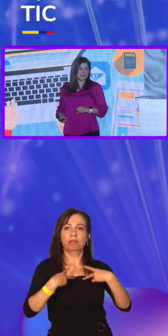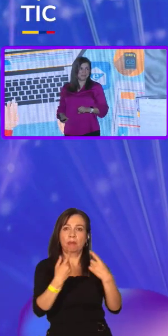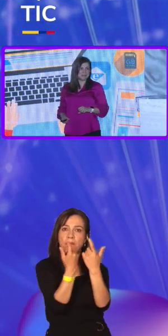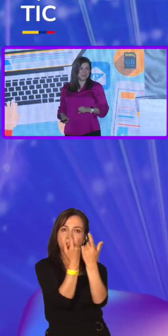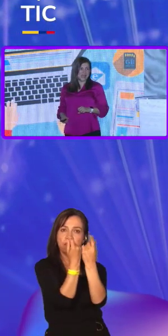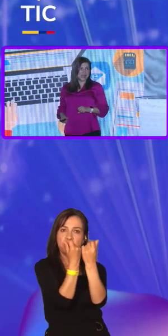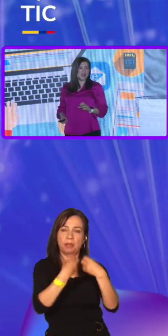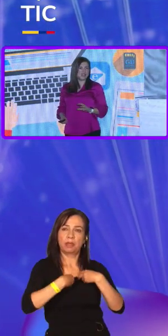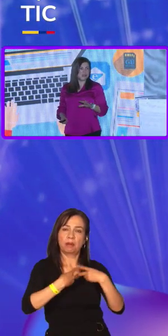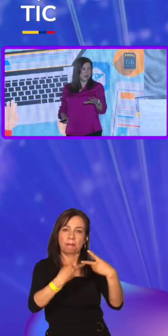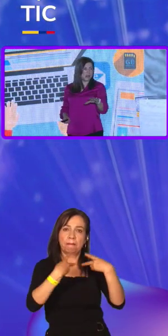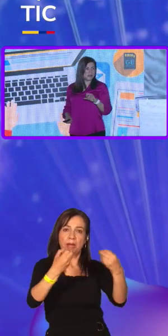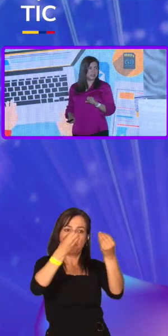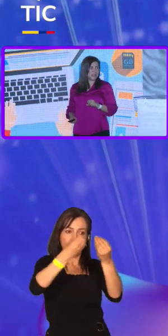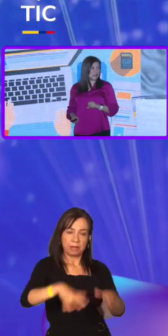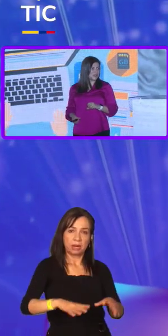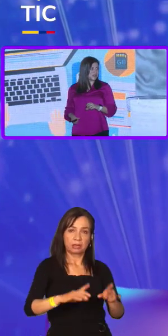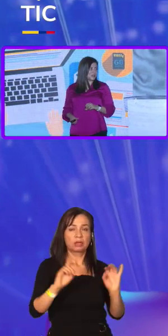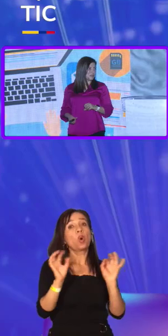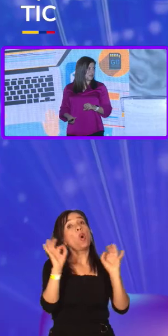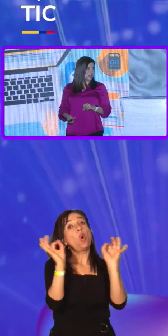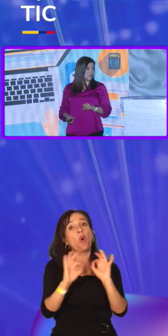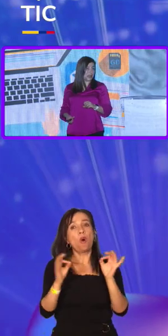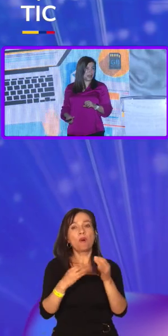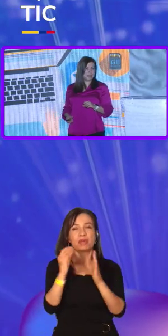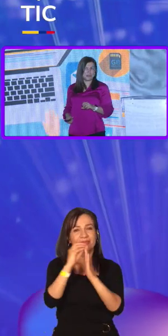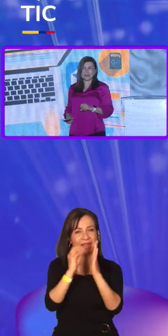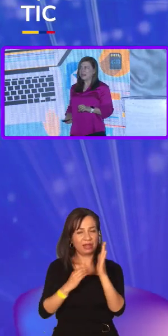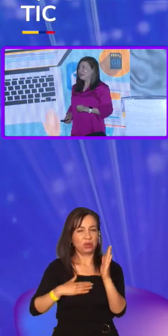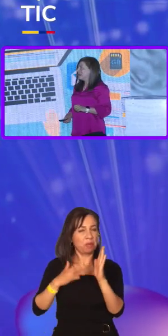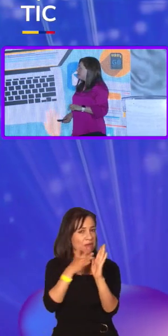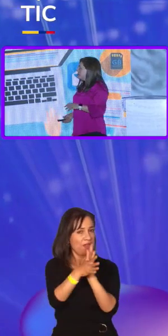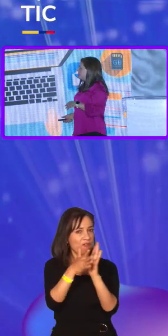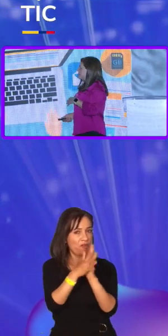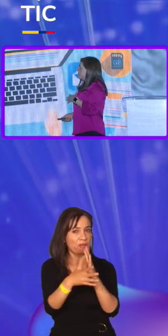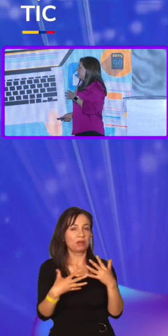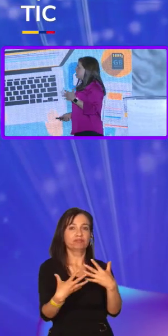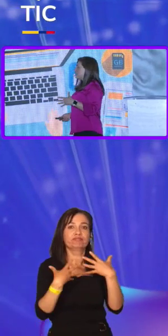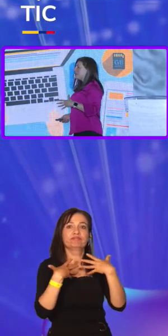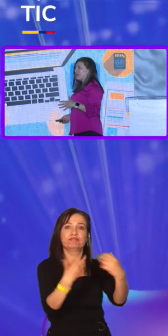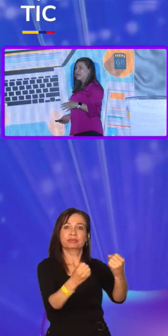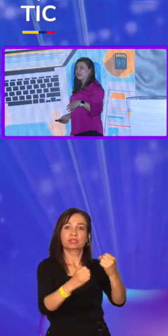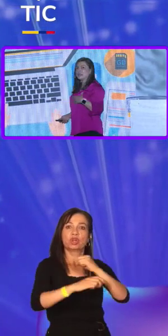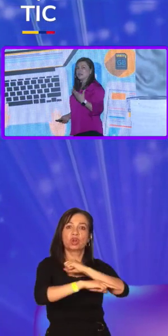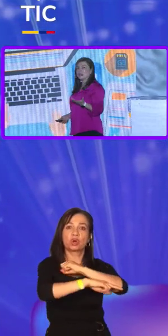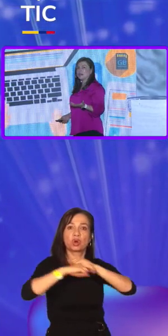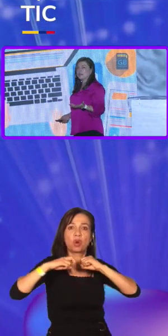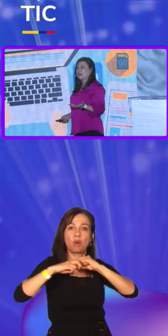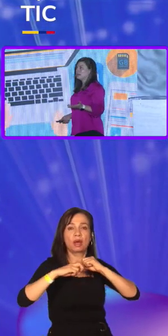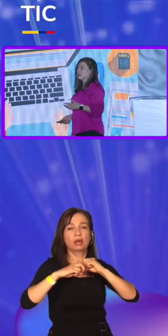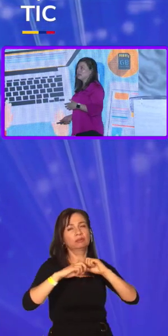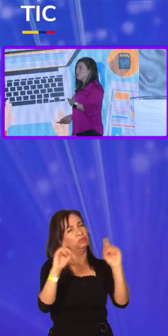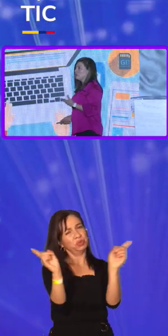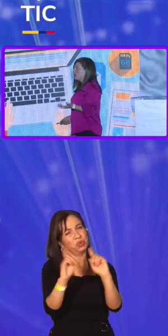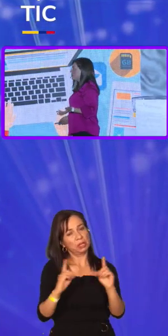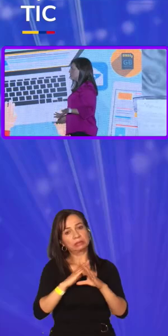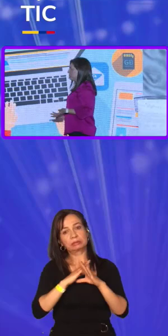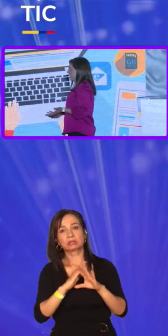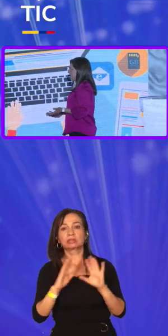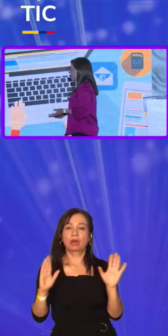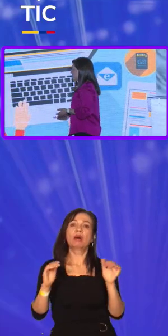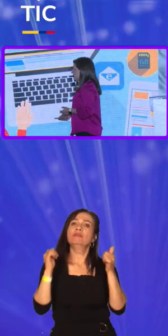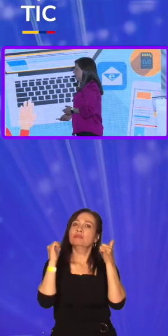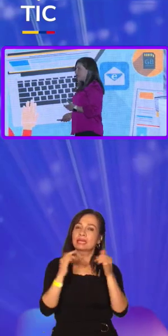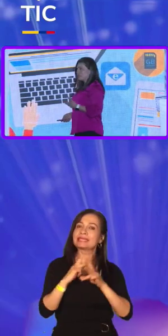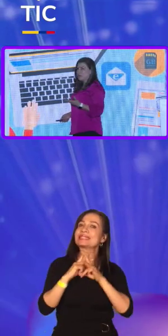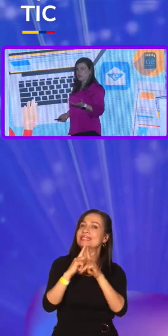estafado, que no se robaron mis datos, ¿verdad? Por ejemplo. Entonces, la seguridad es definitivamente uno de